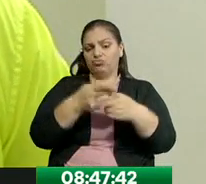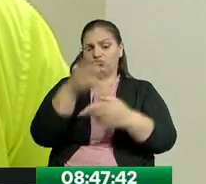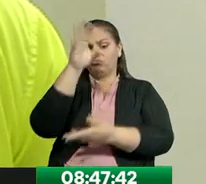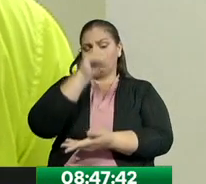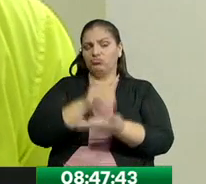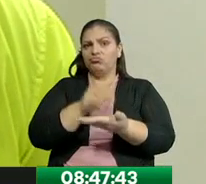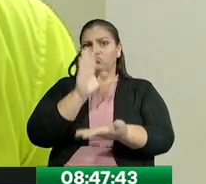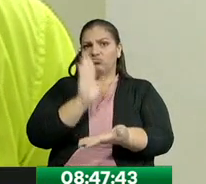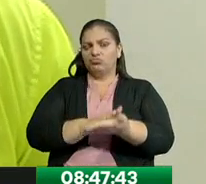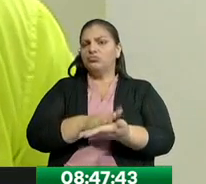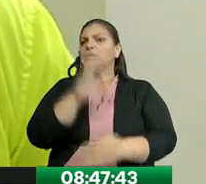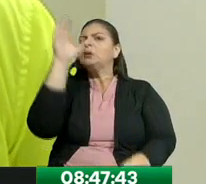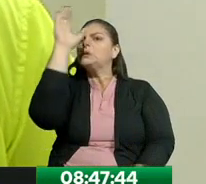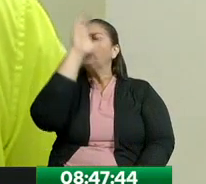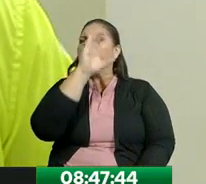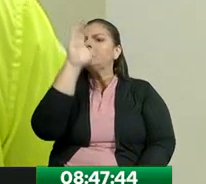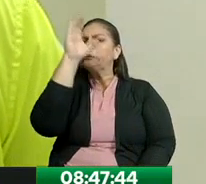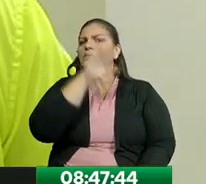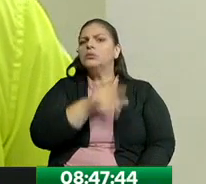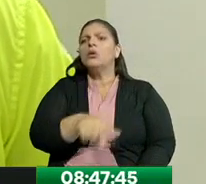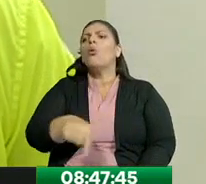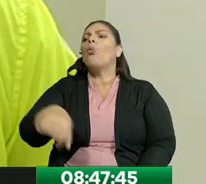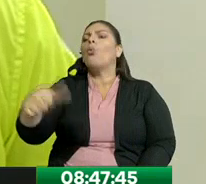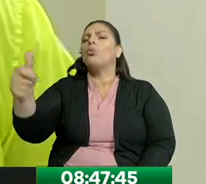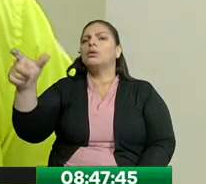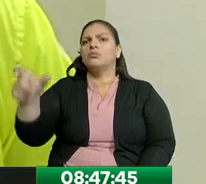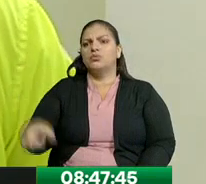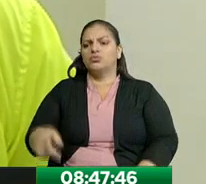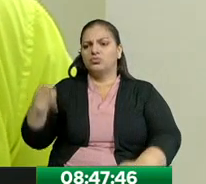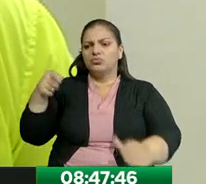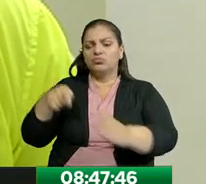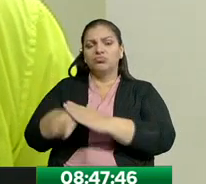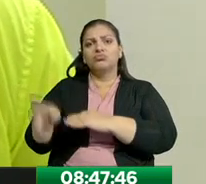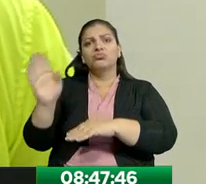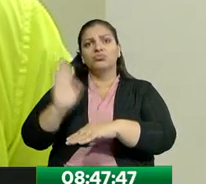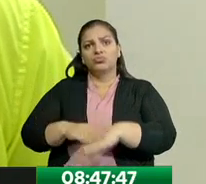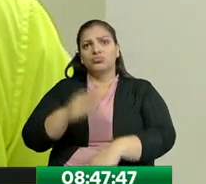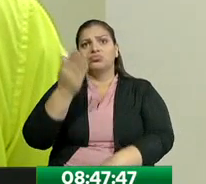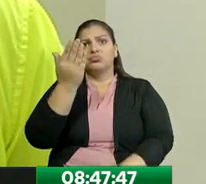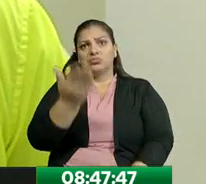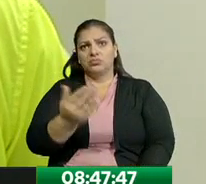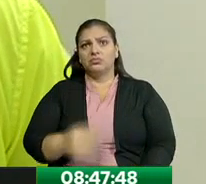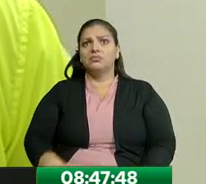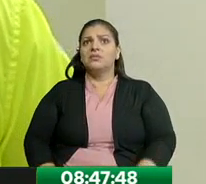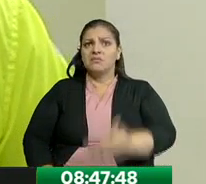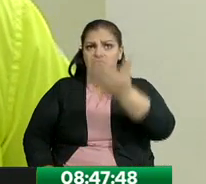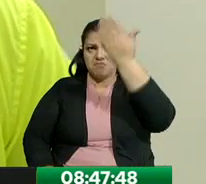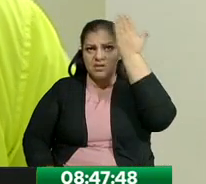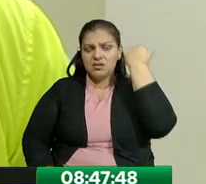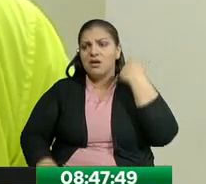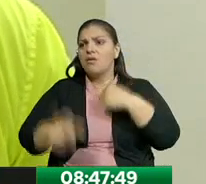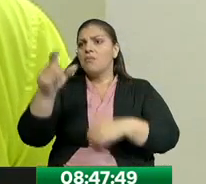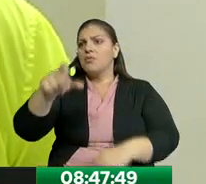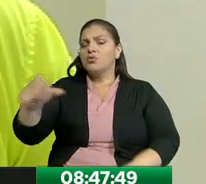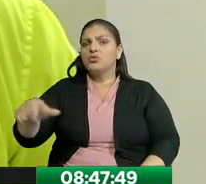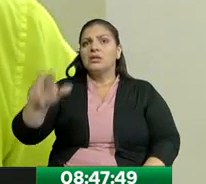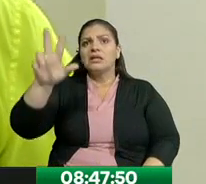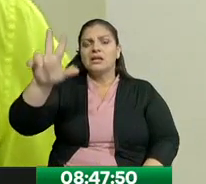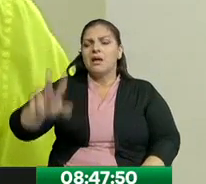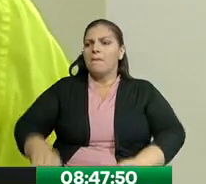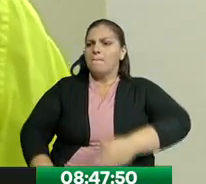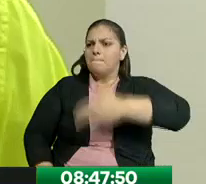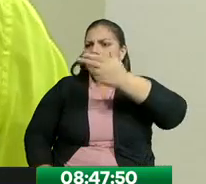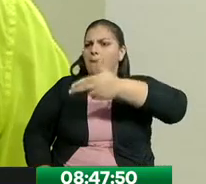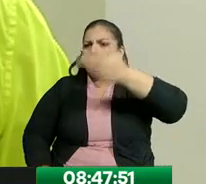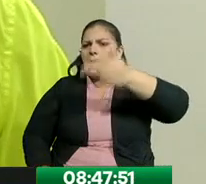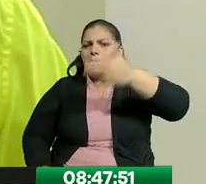asesinato a esta persona se la vincula como presunto sospechoso en un triple asesinato suscitado en